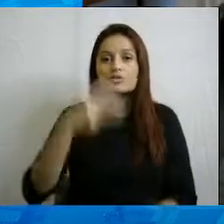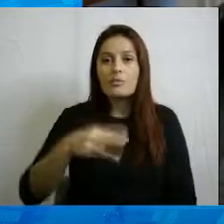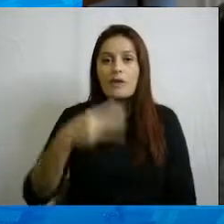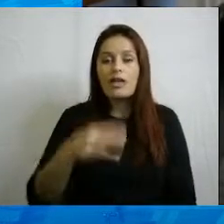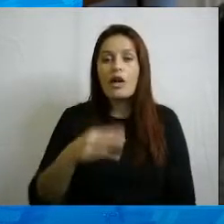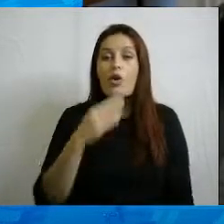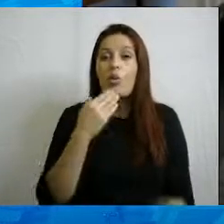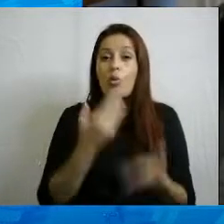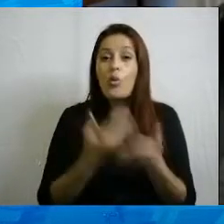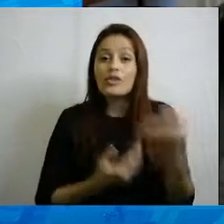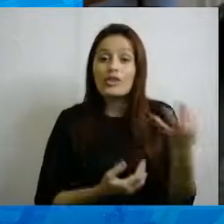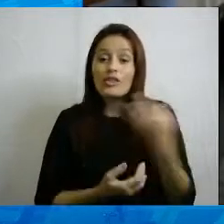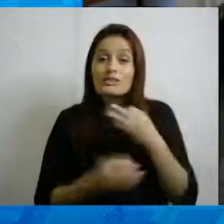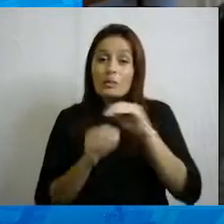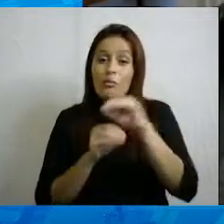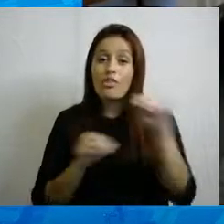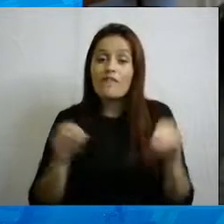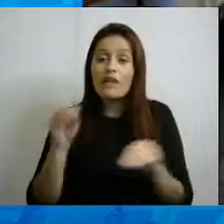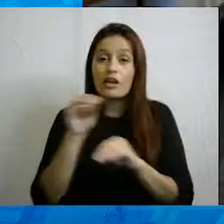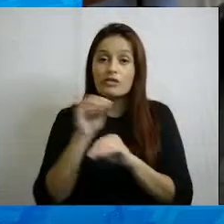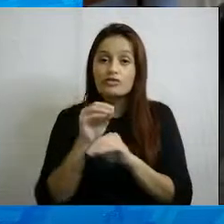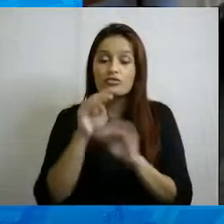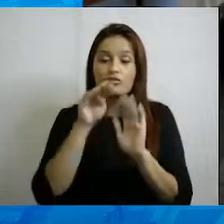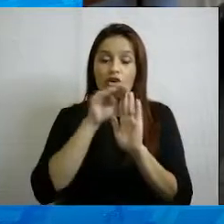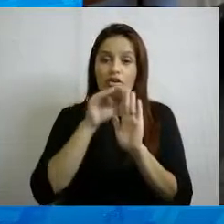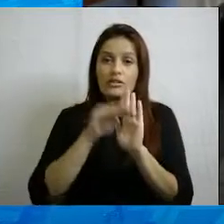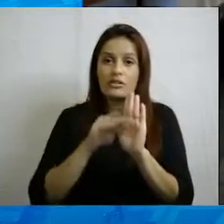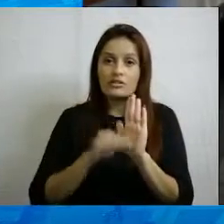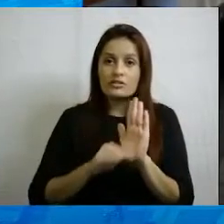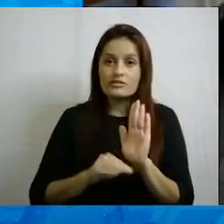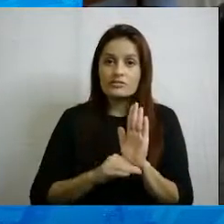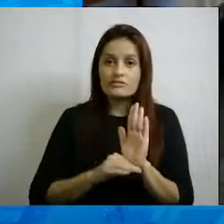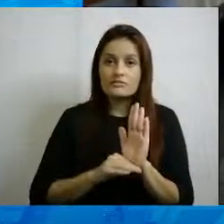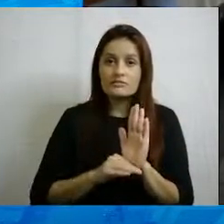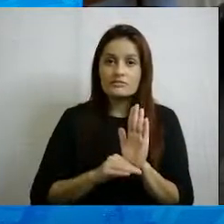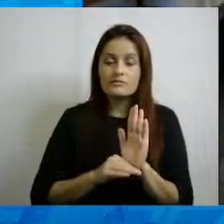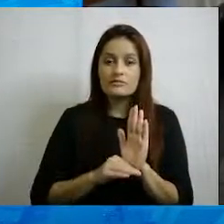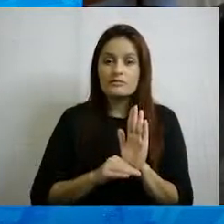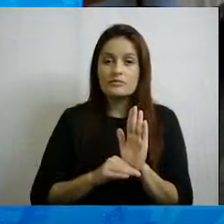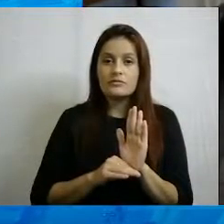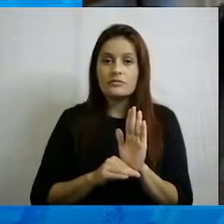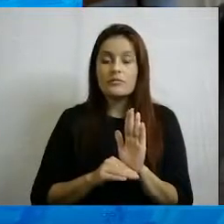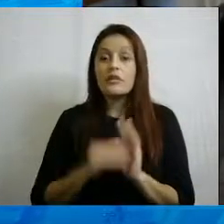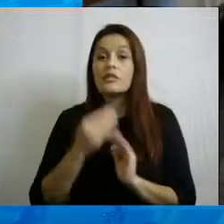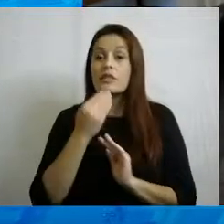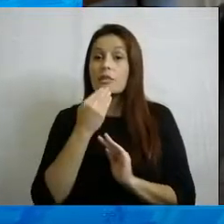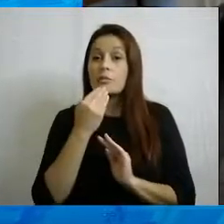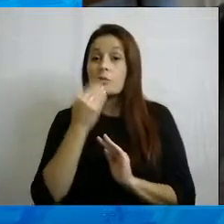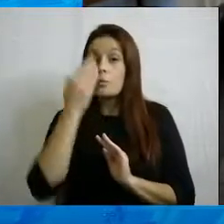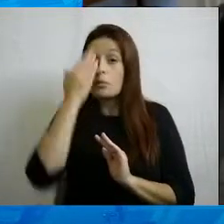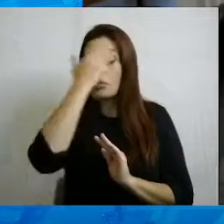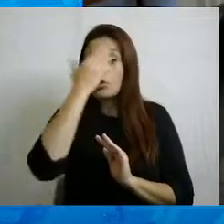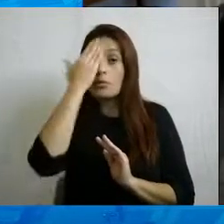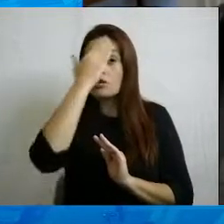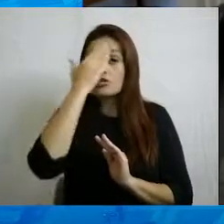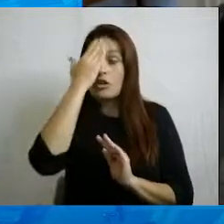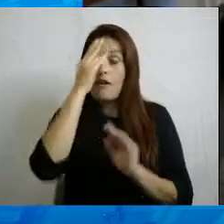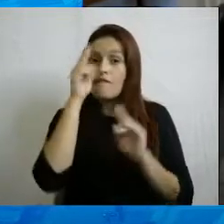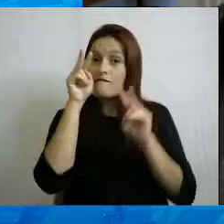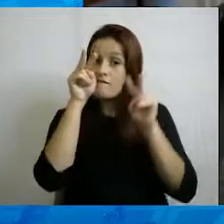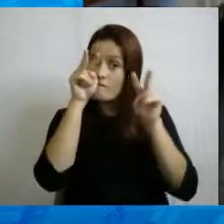se plantea aquí la modificación de la ordenanza, uno aborda la modificación de la ordenanza. Si se aborda también la preocupación por la falta de